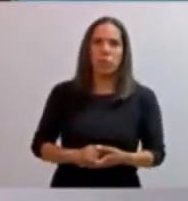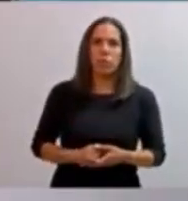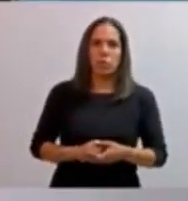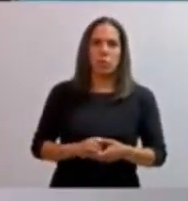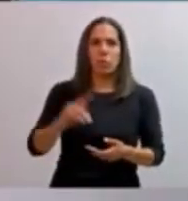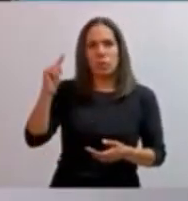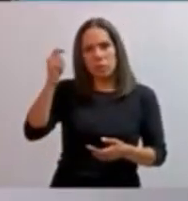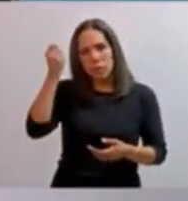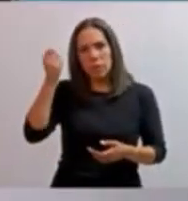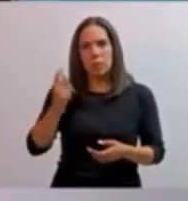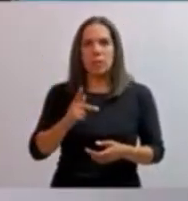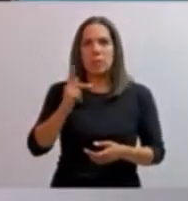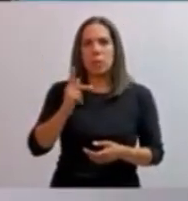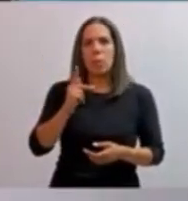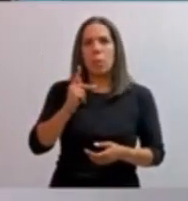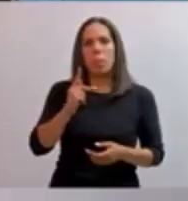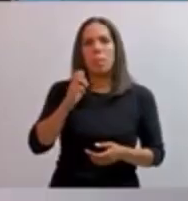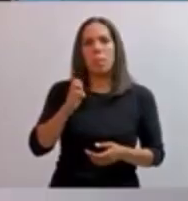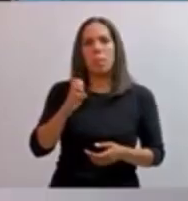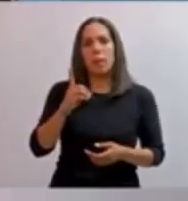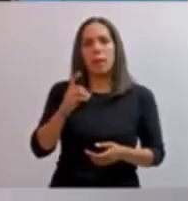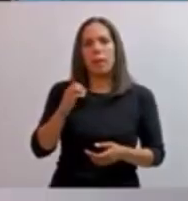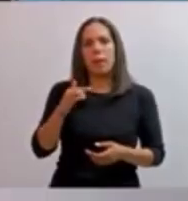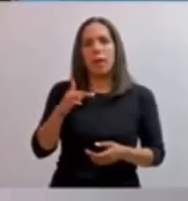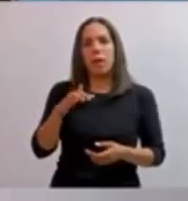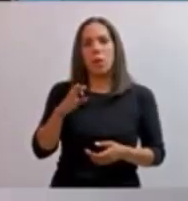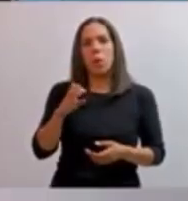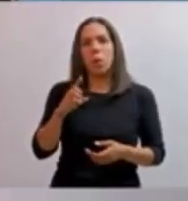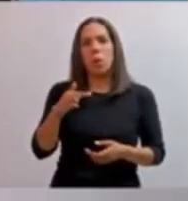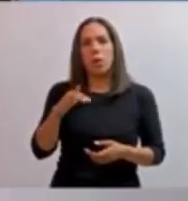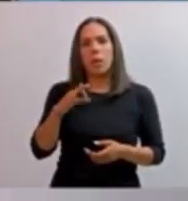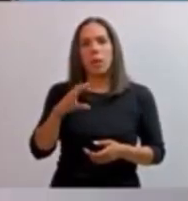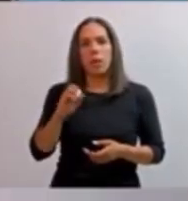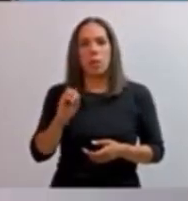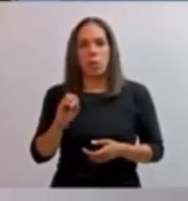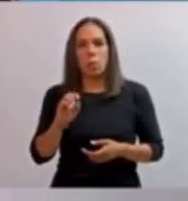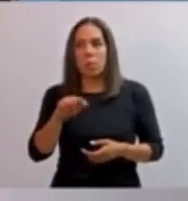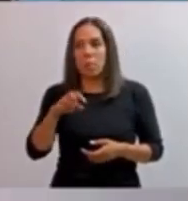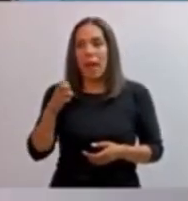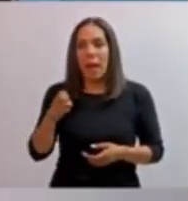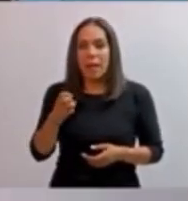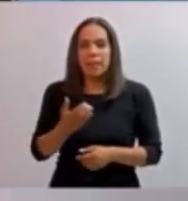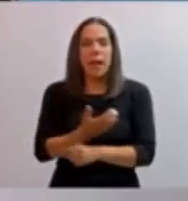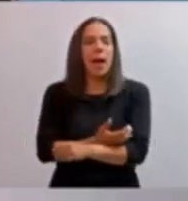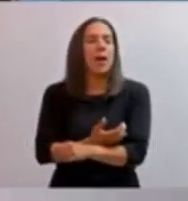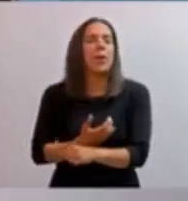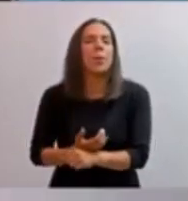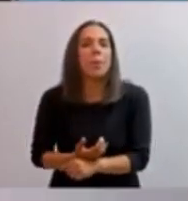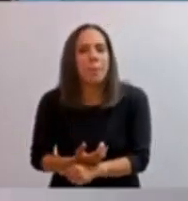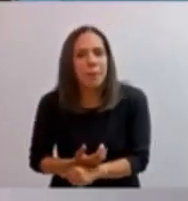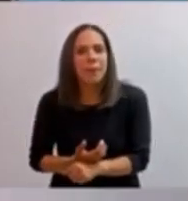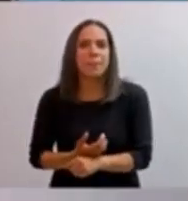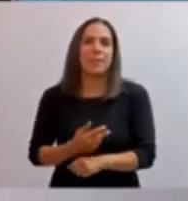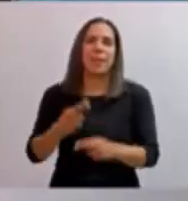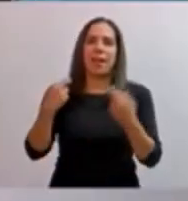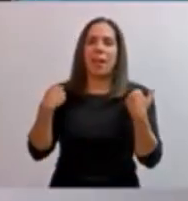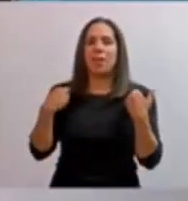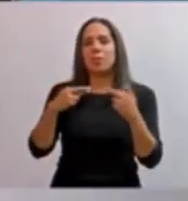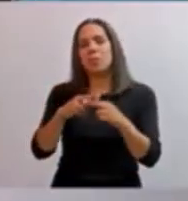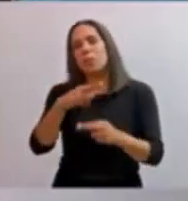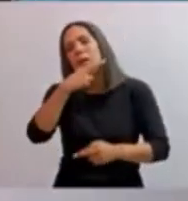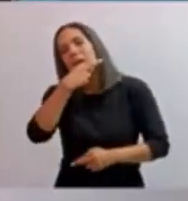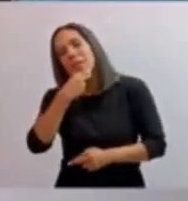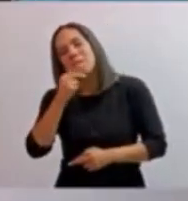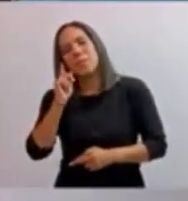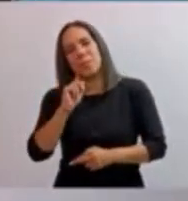estoy trabajando esta parte que tiene que ver con el trabajo de acompañar a los maestros, a las